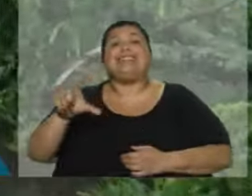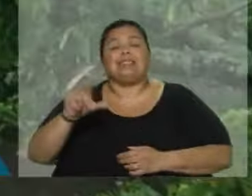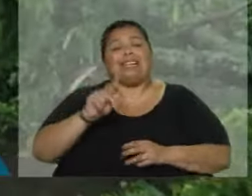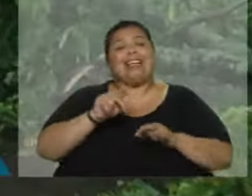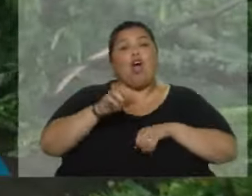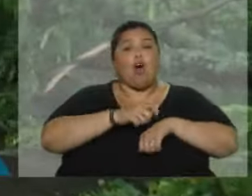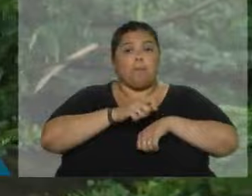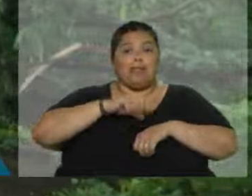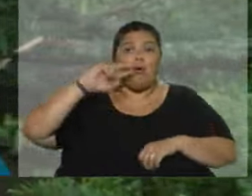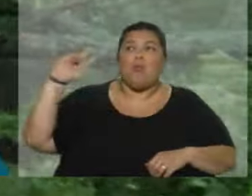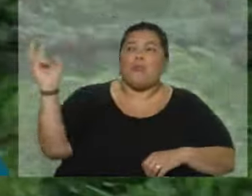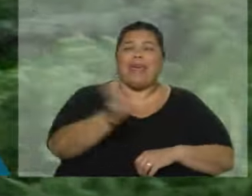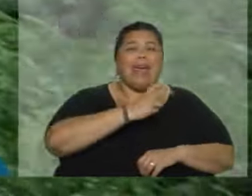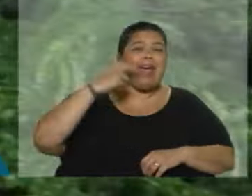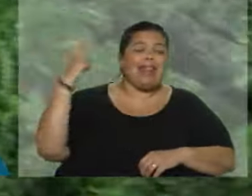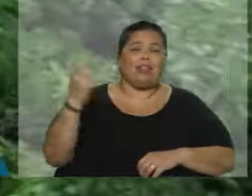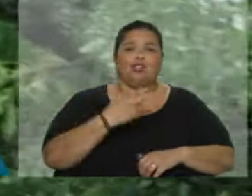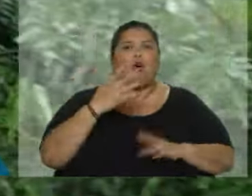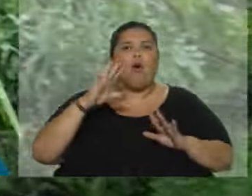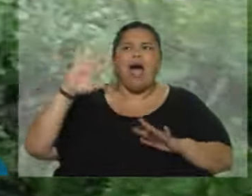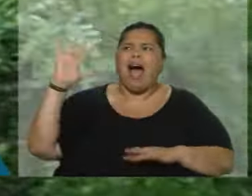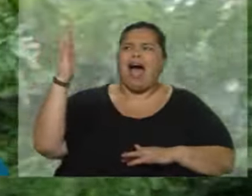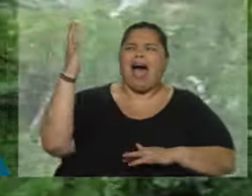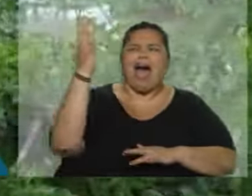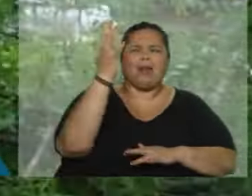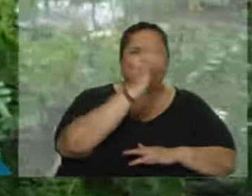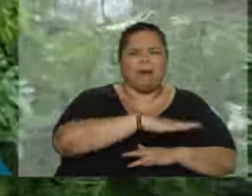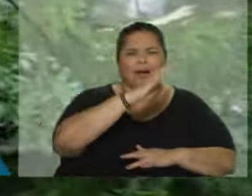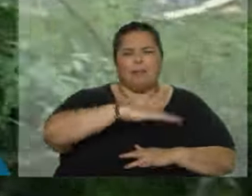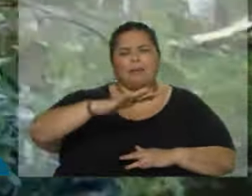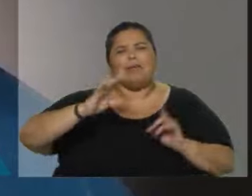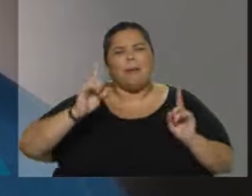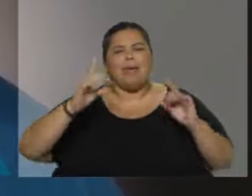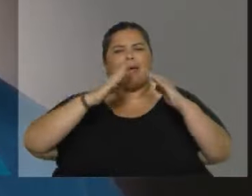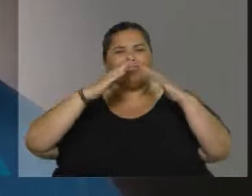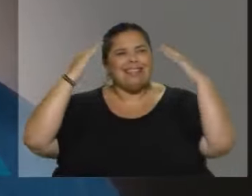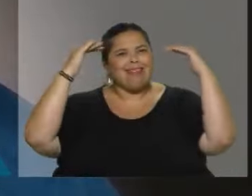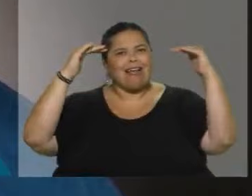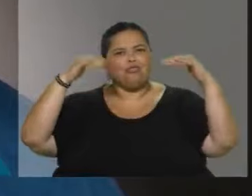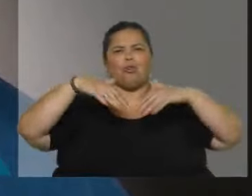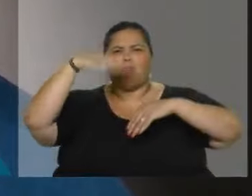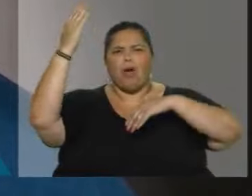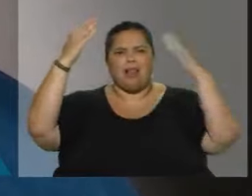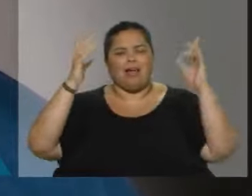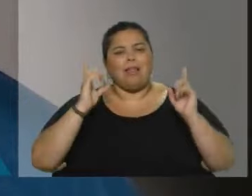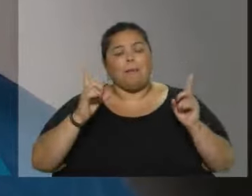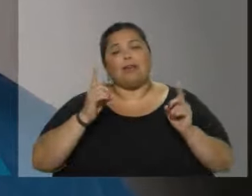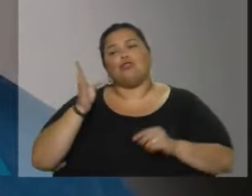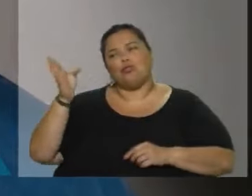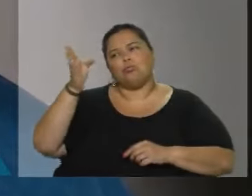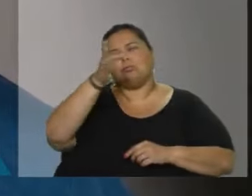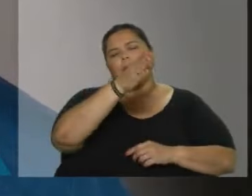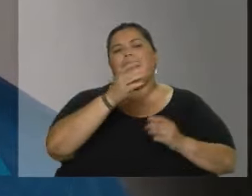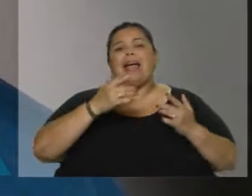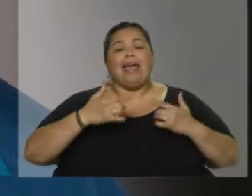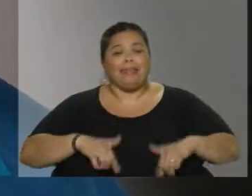la voladura de techos y una cantidad importante de árboles caídos. Hicimos la recorrida con la alcaldesa y el intendente. Registramos